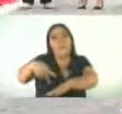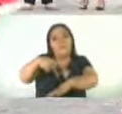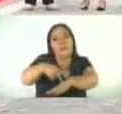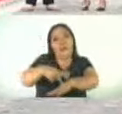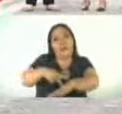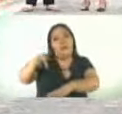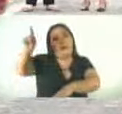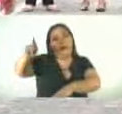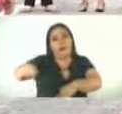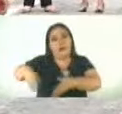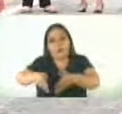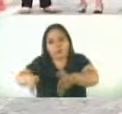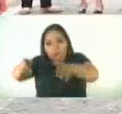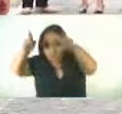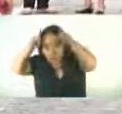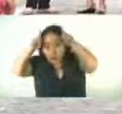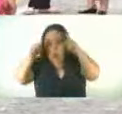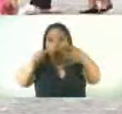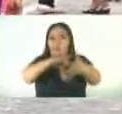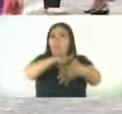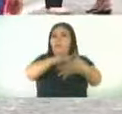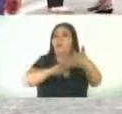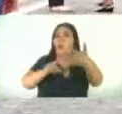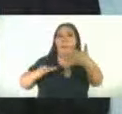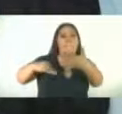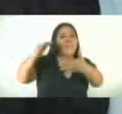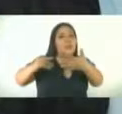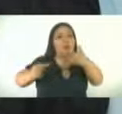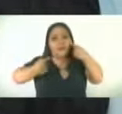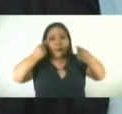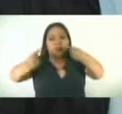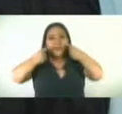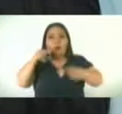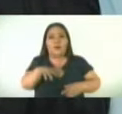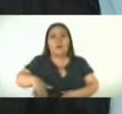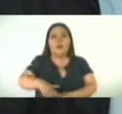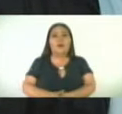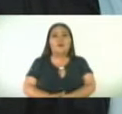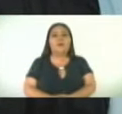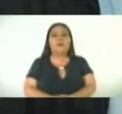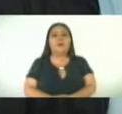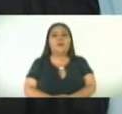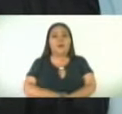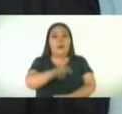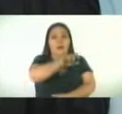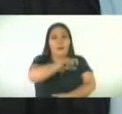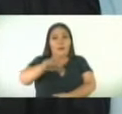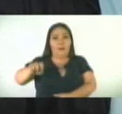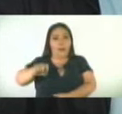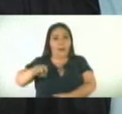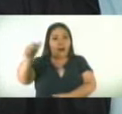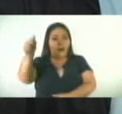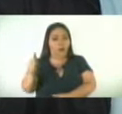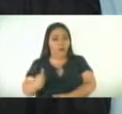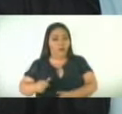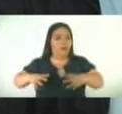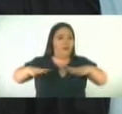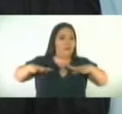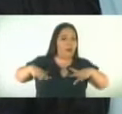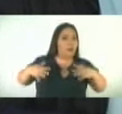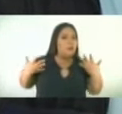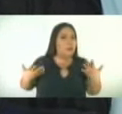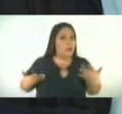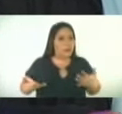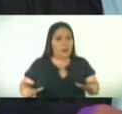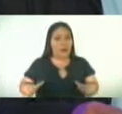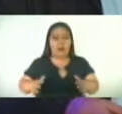Balboa se convirtieron en el top 5 de los lugares más visitados. Tuvimos unas festividades agostinas en donde hemos superado todos